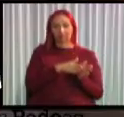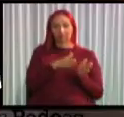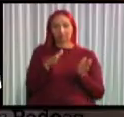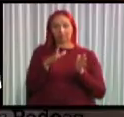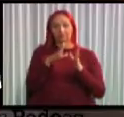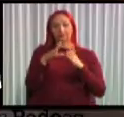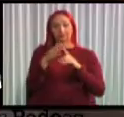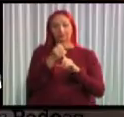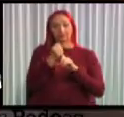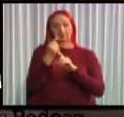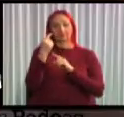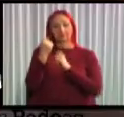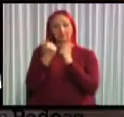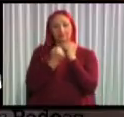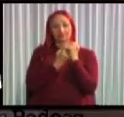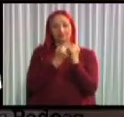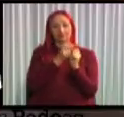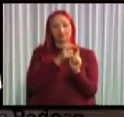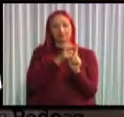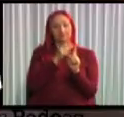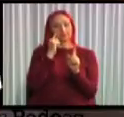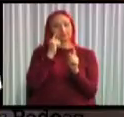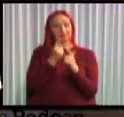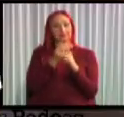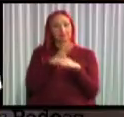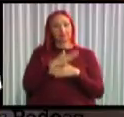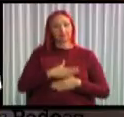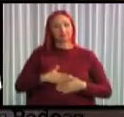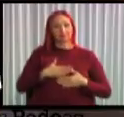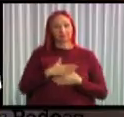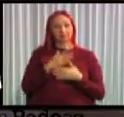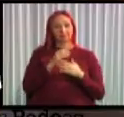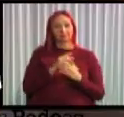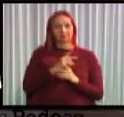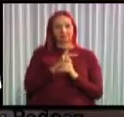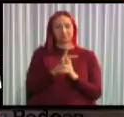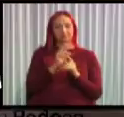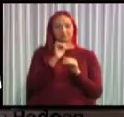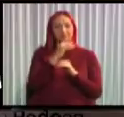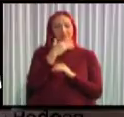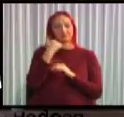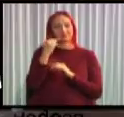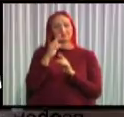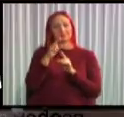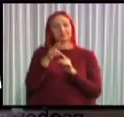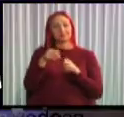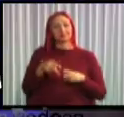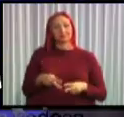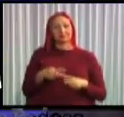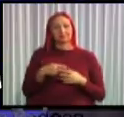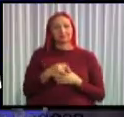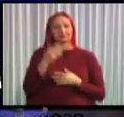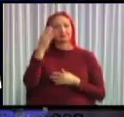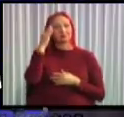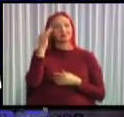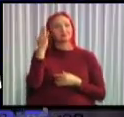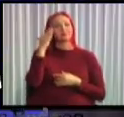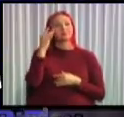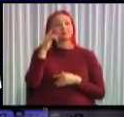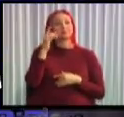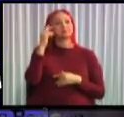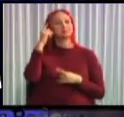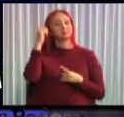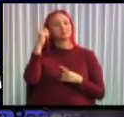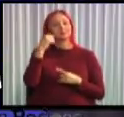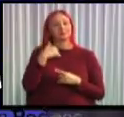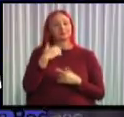y llevarse un carrito de estos para que lo disfrute y lo conserve como el mejor regalo de su vida. Porque yo sé que si usted soñó